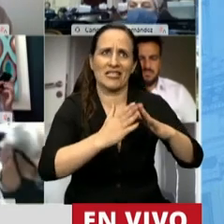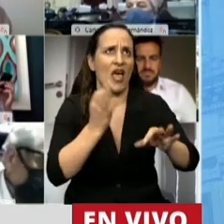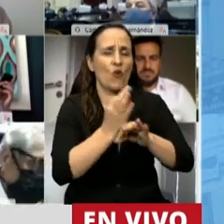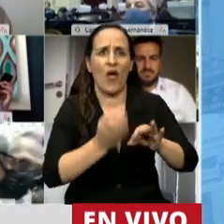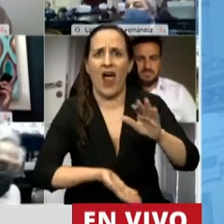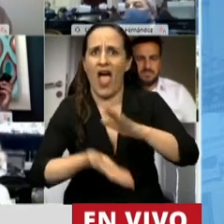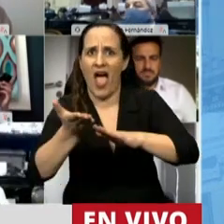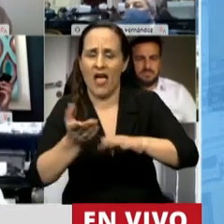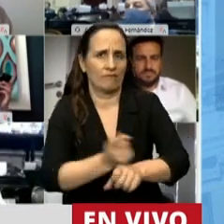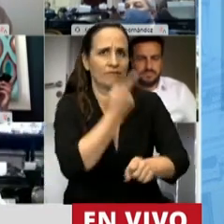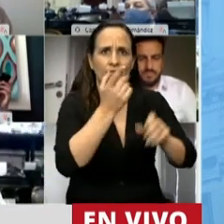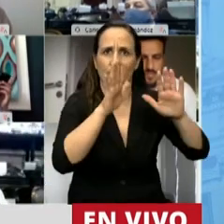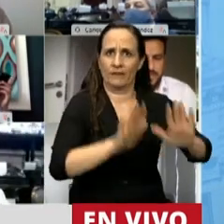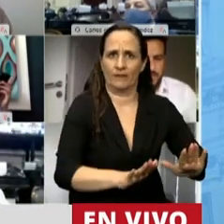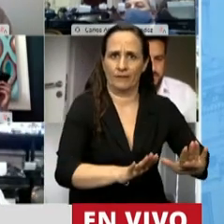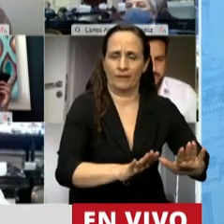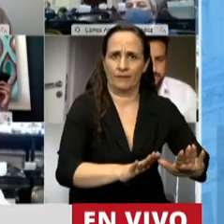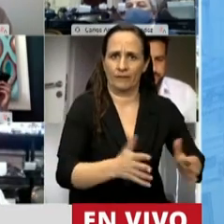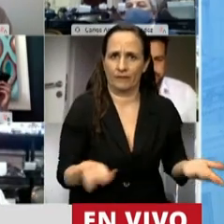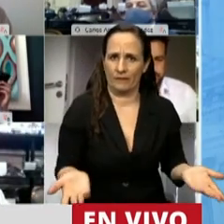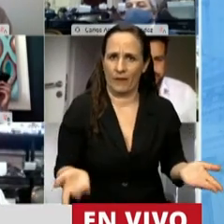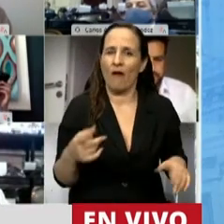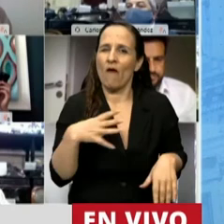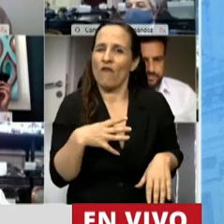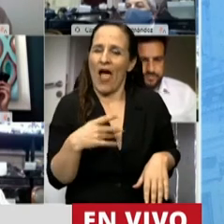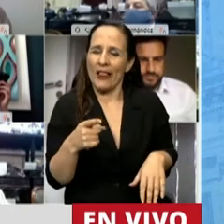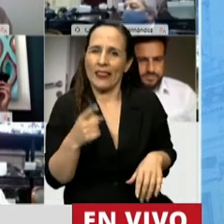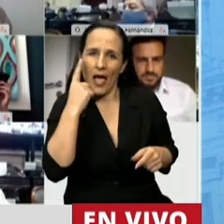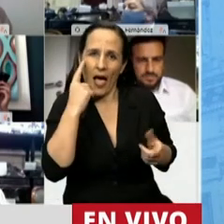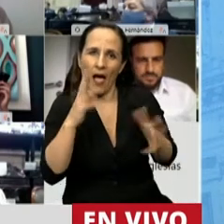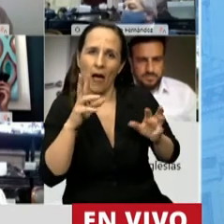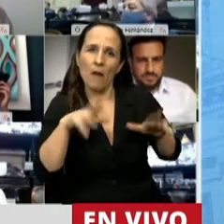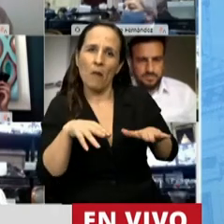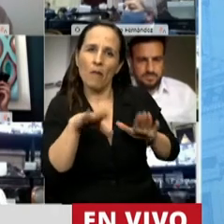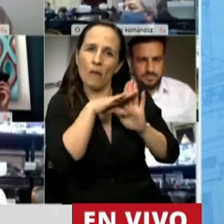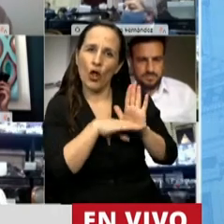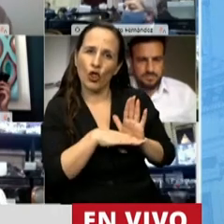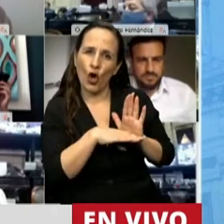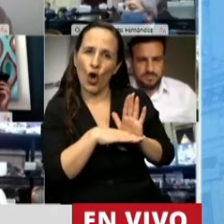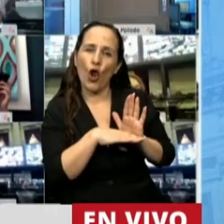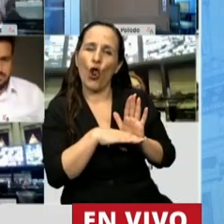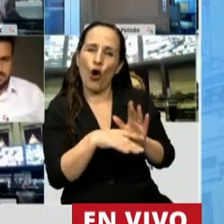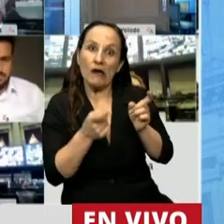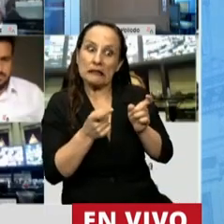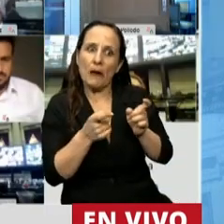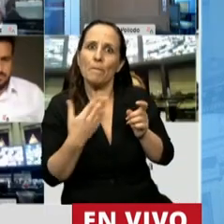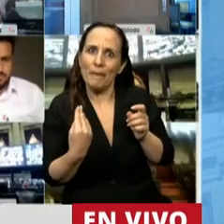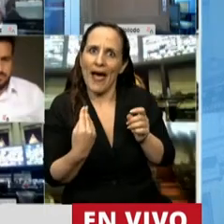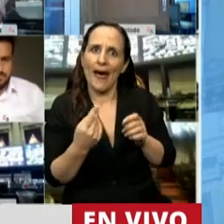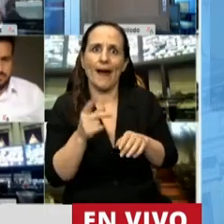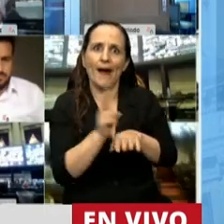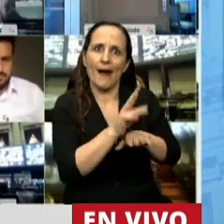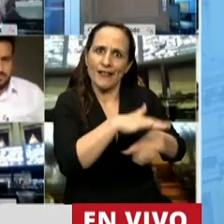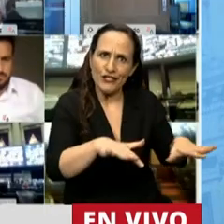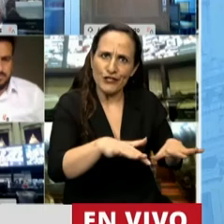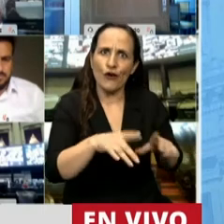Lamentablemente, en ningún momento se priorizó generar los protocolos necesarios para que se cuide tanto a los